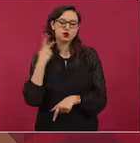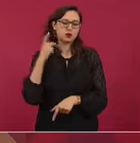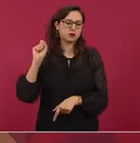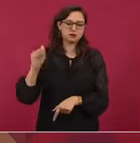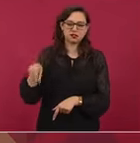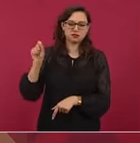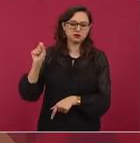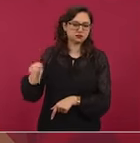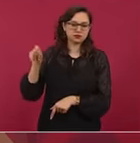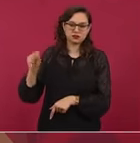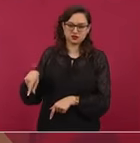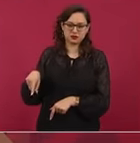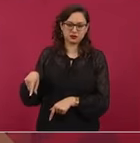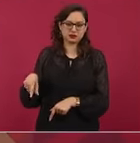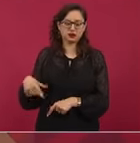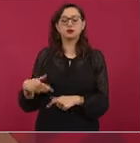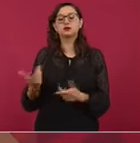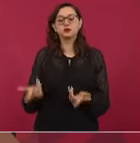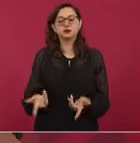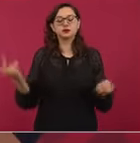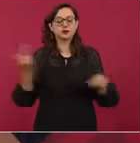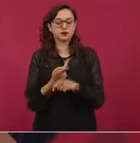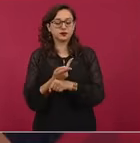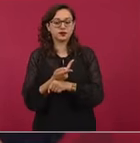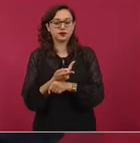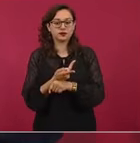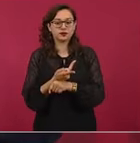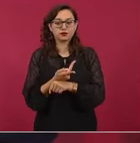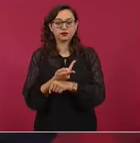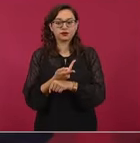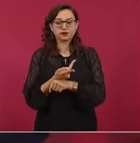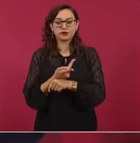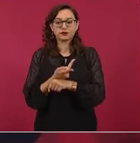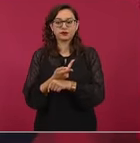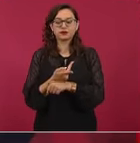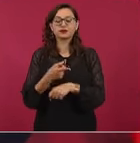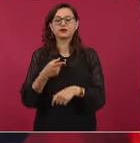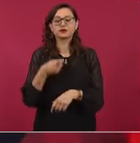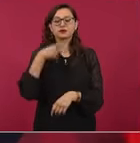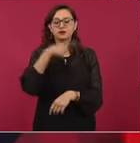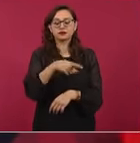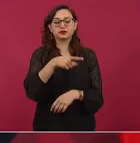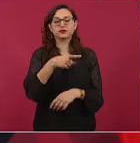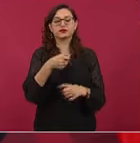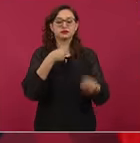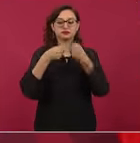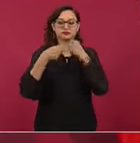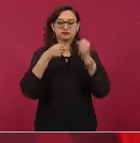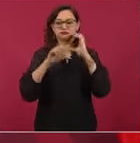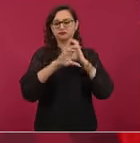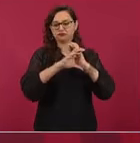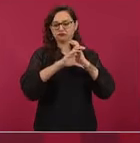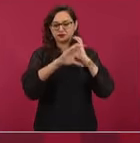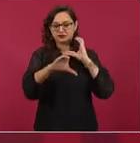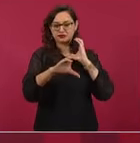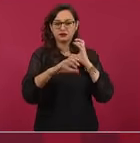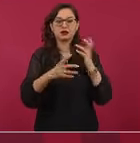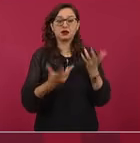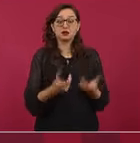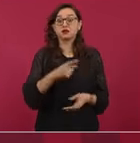ya los llevaban en camiones a los periodistas, ya después eran